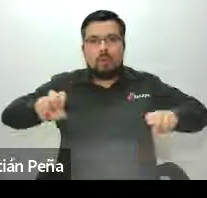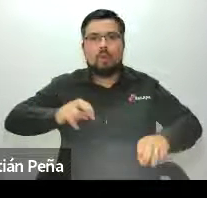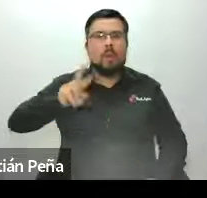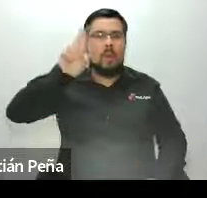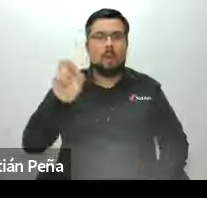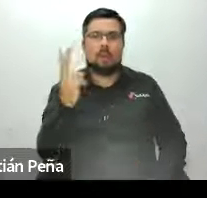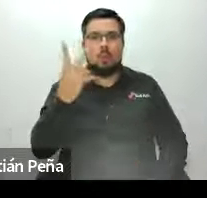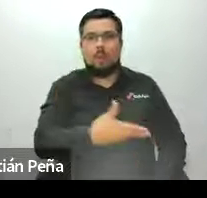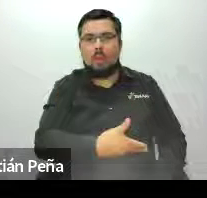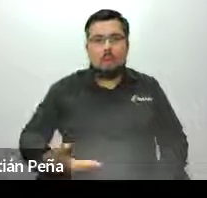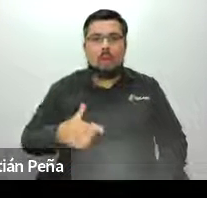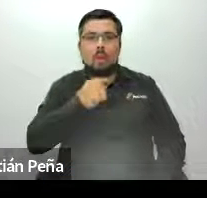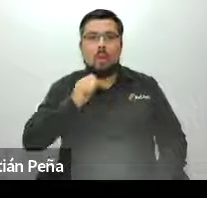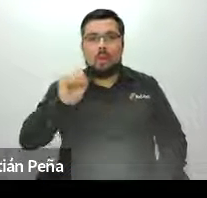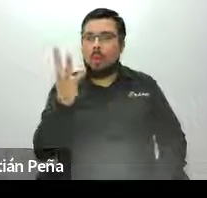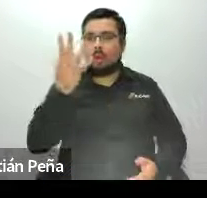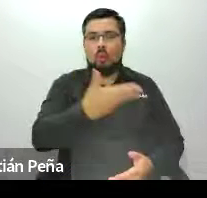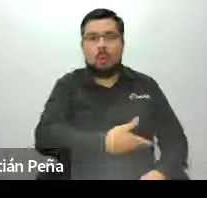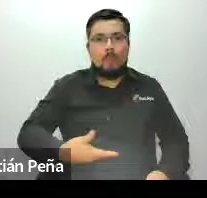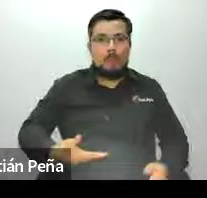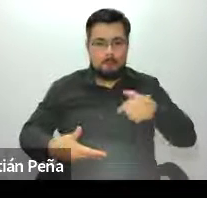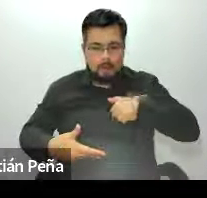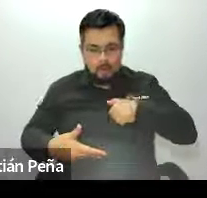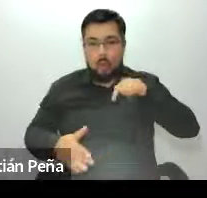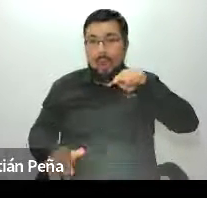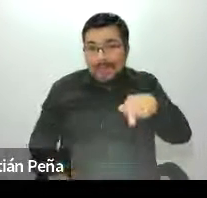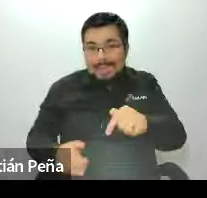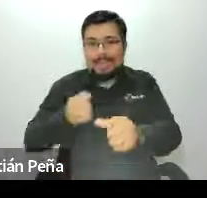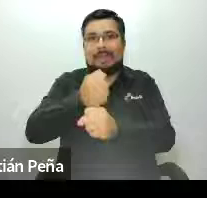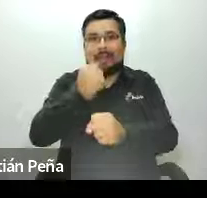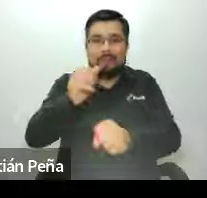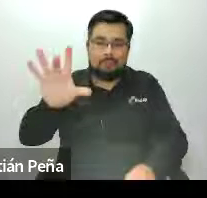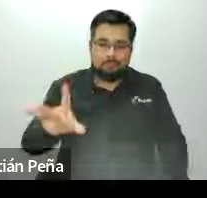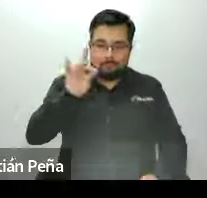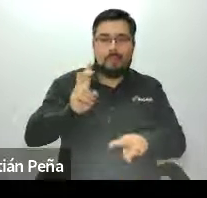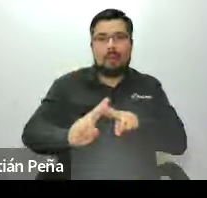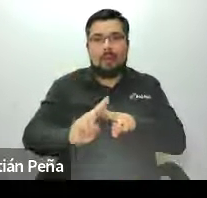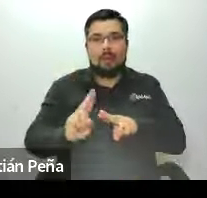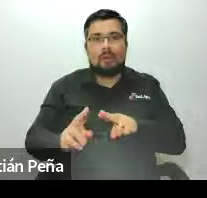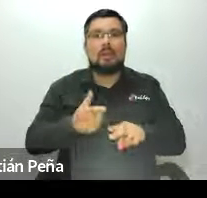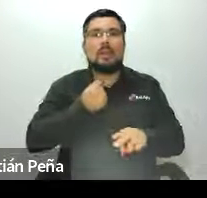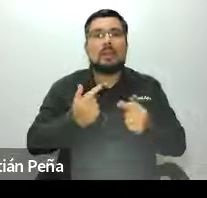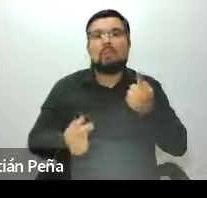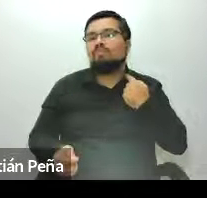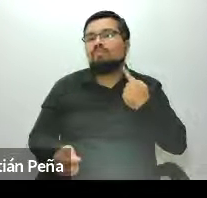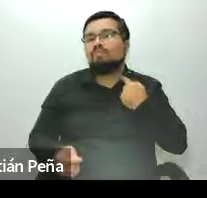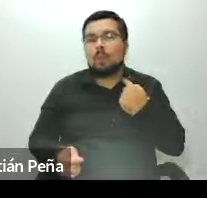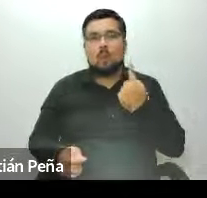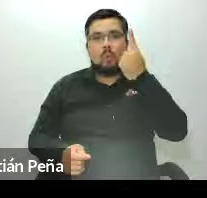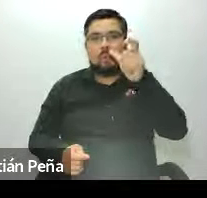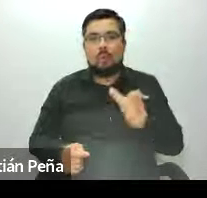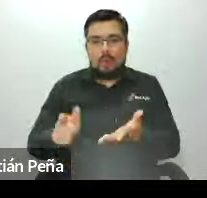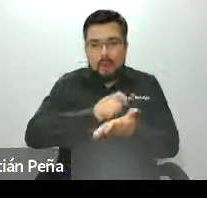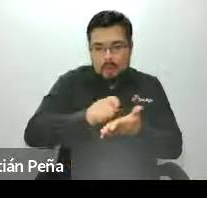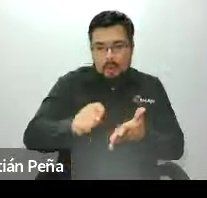es que llegara el cuarto medio para que yo pudiera hacer ese trabajo. Tenía mucho interés de hacerlo con un escritor que a mí me